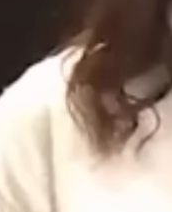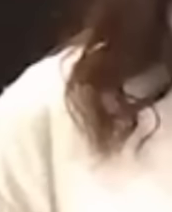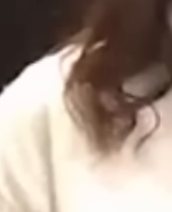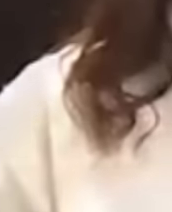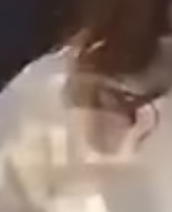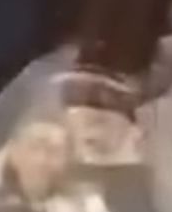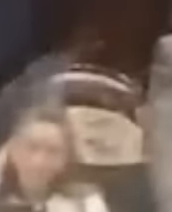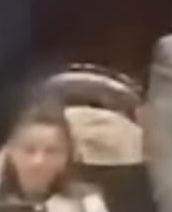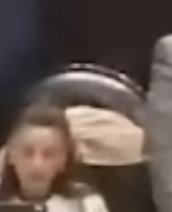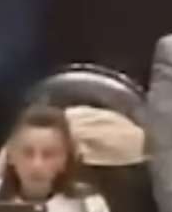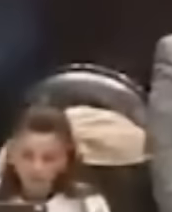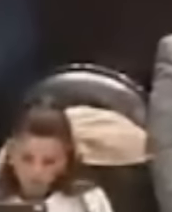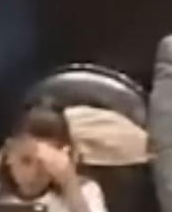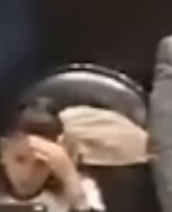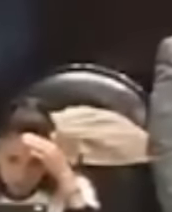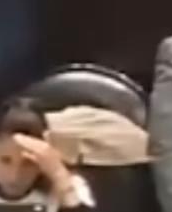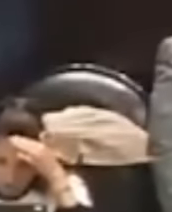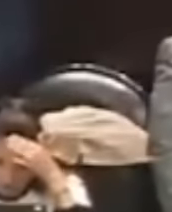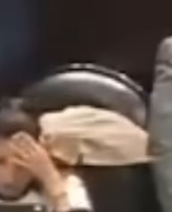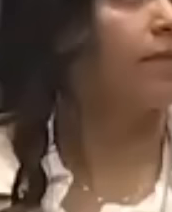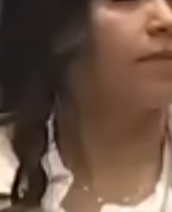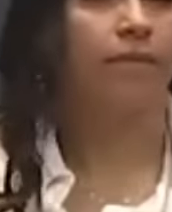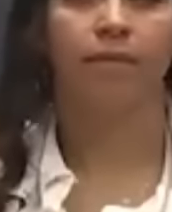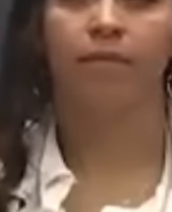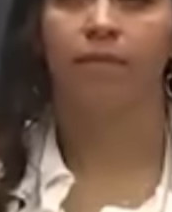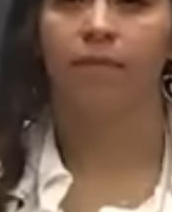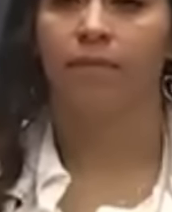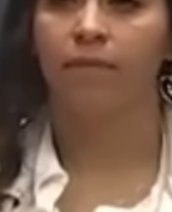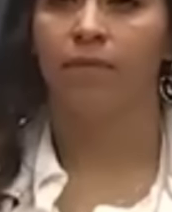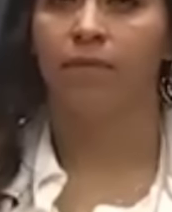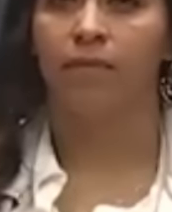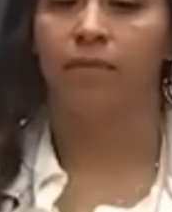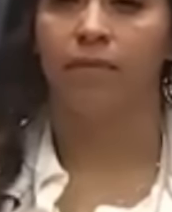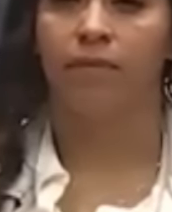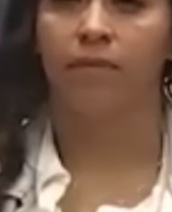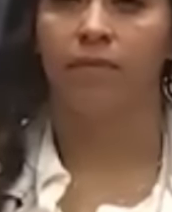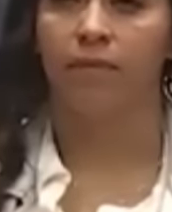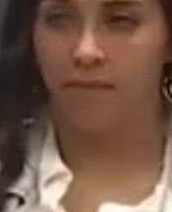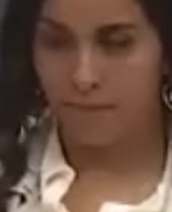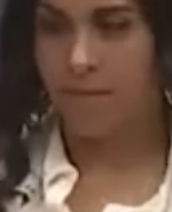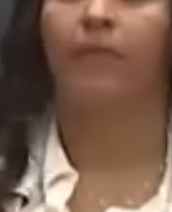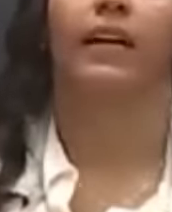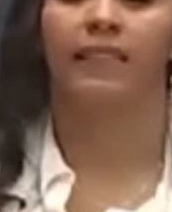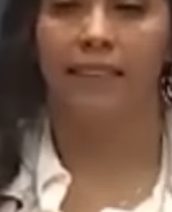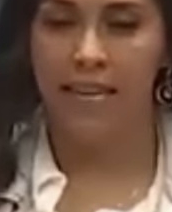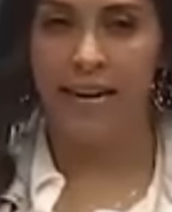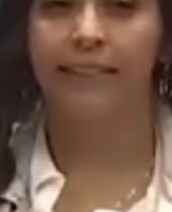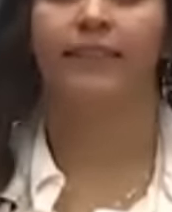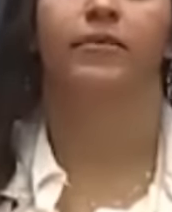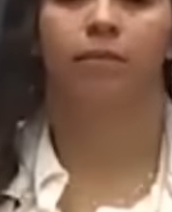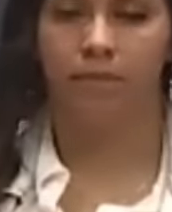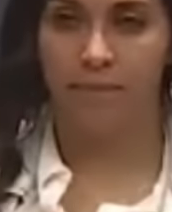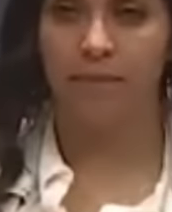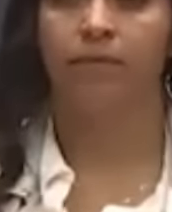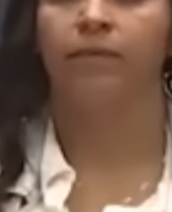No tienen nada, son el pasado, no proponen absolutamente nada. Están votando en contra de la pensión para adultos mayores, están